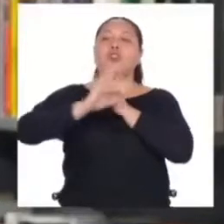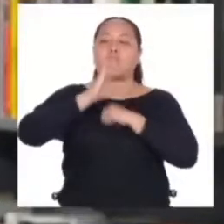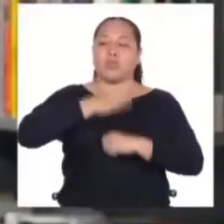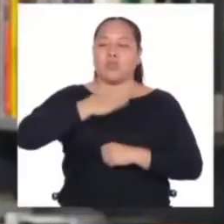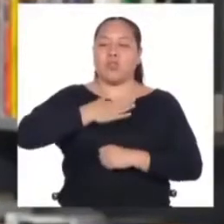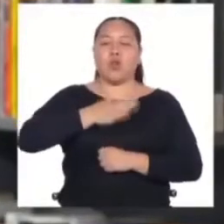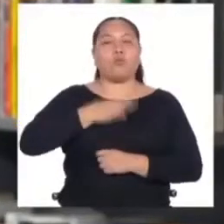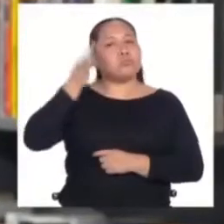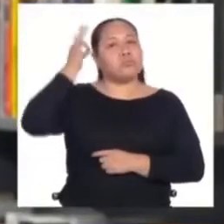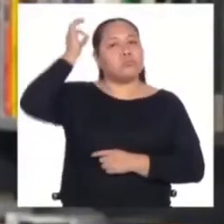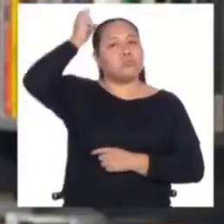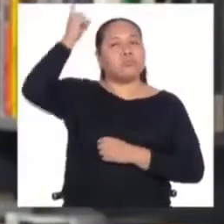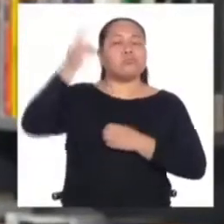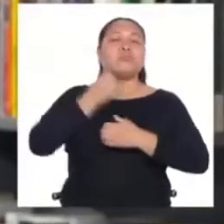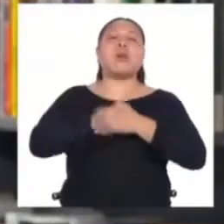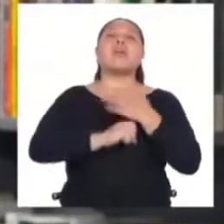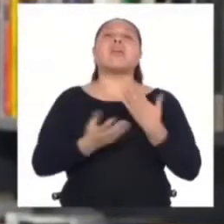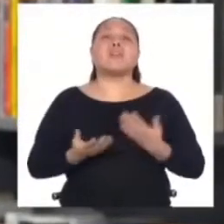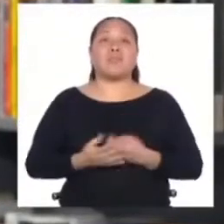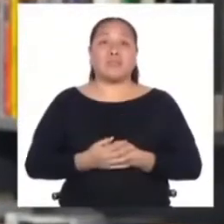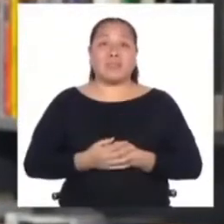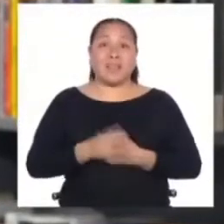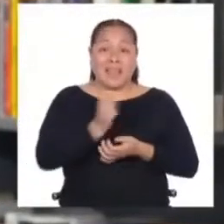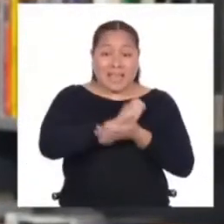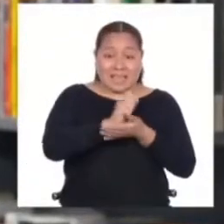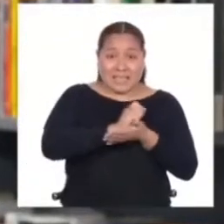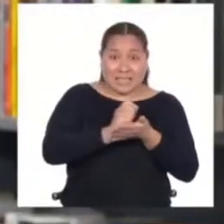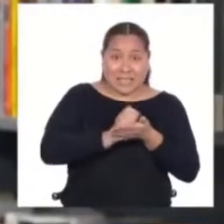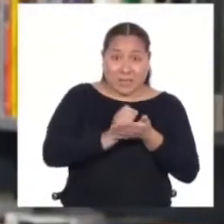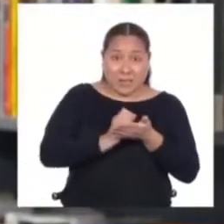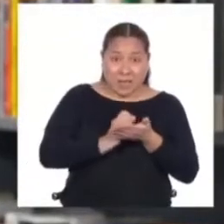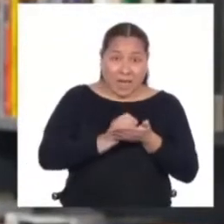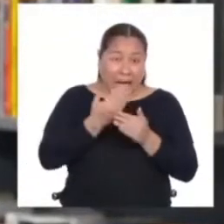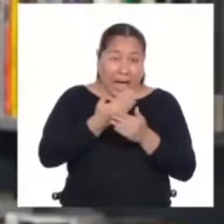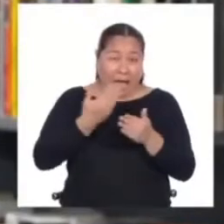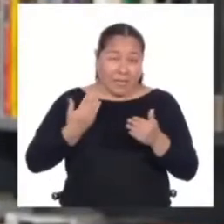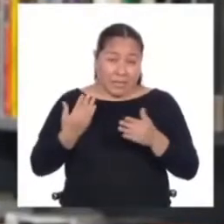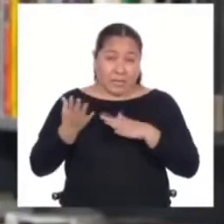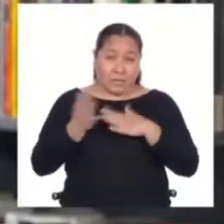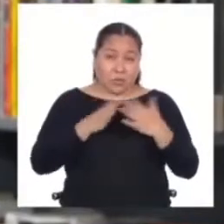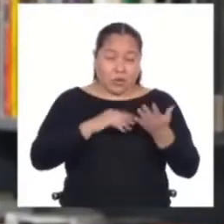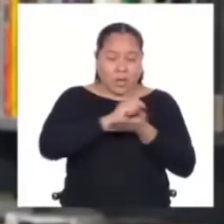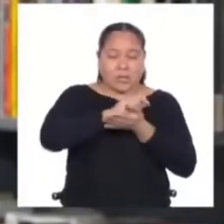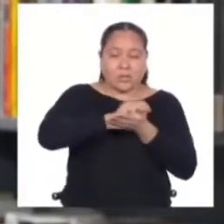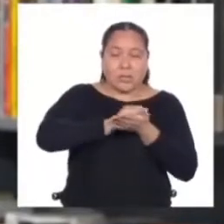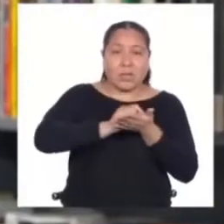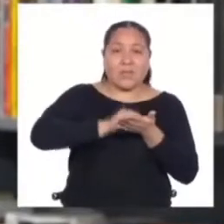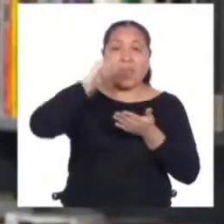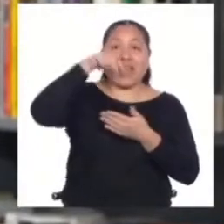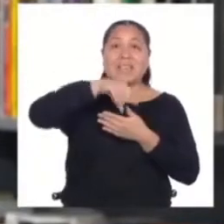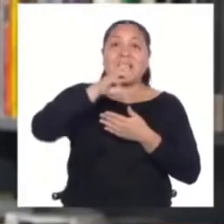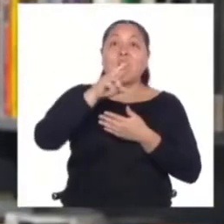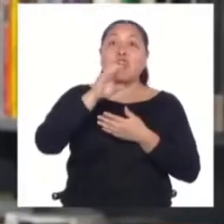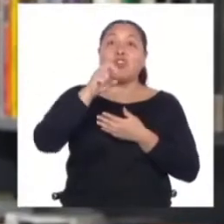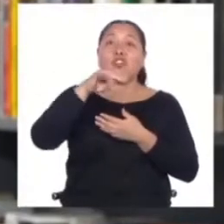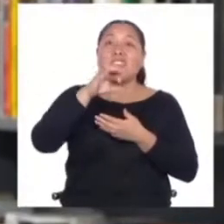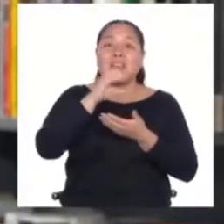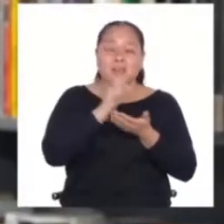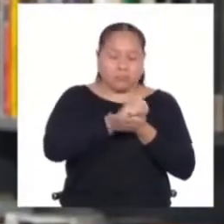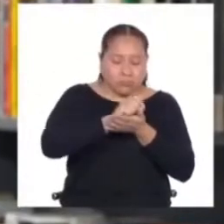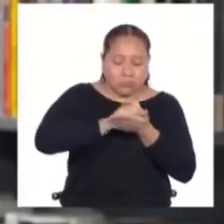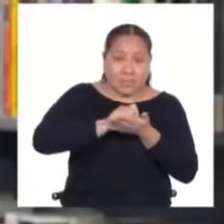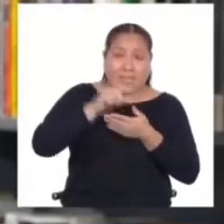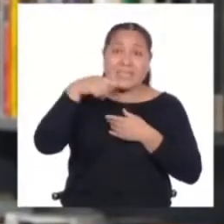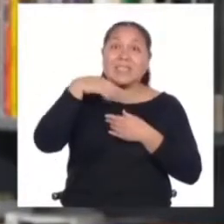escribe esta crónica un par de años antes de morir o poco antes de morir, que es básicamente